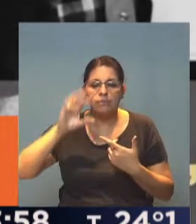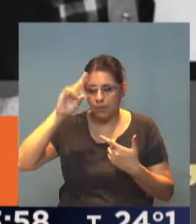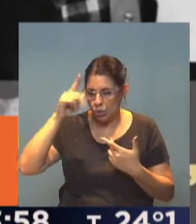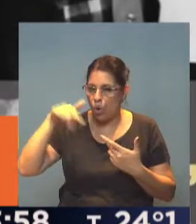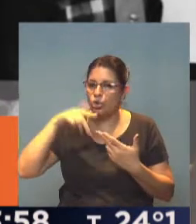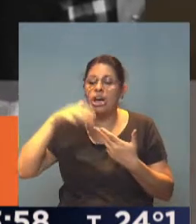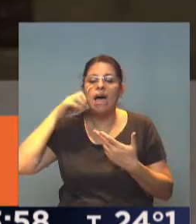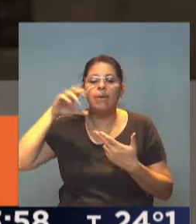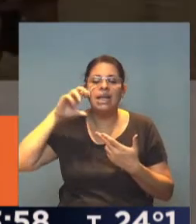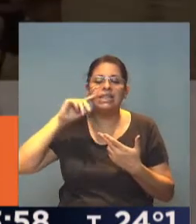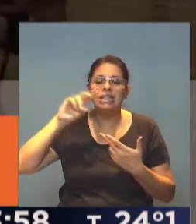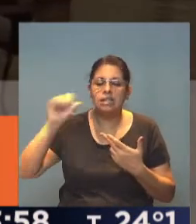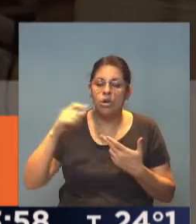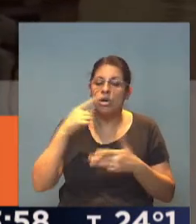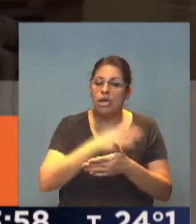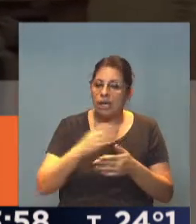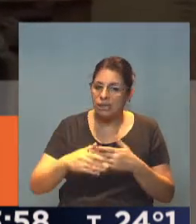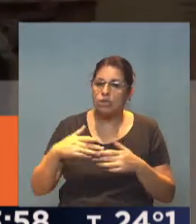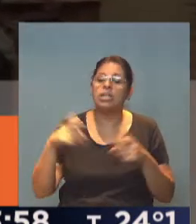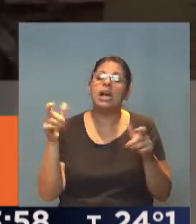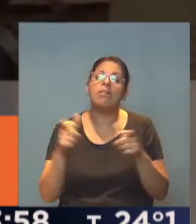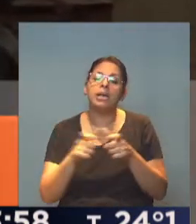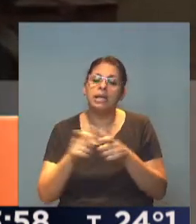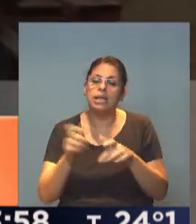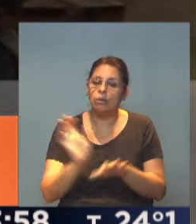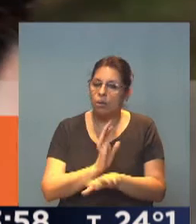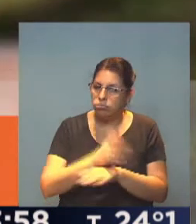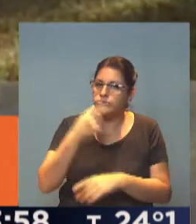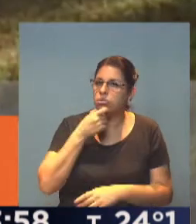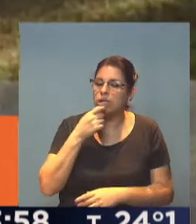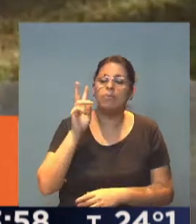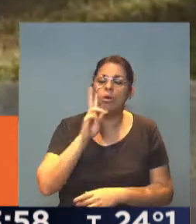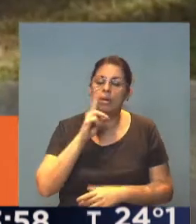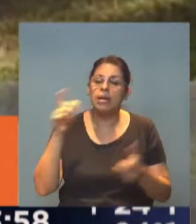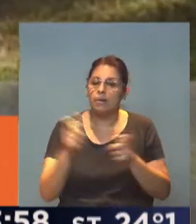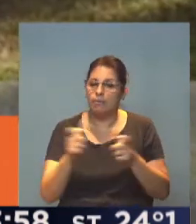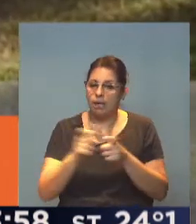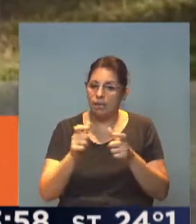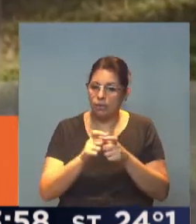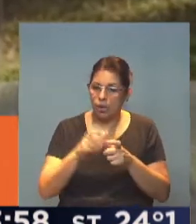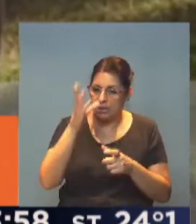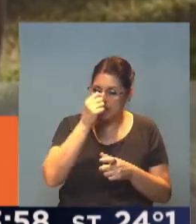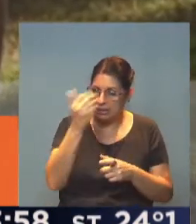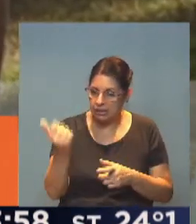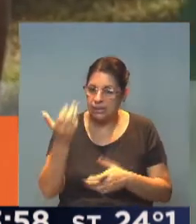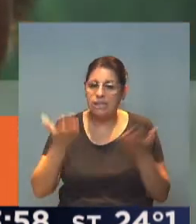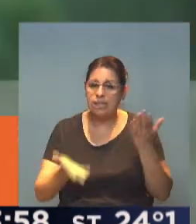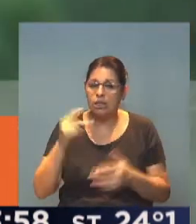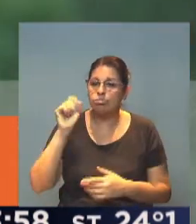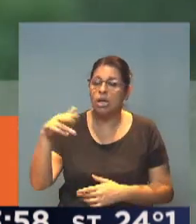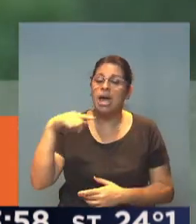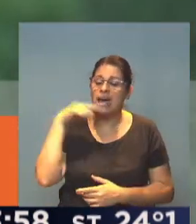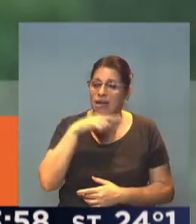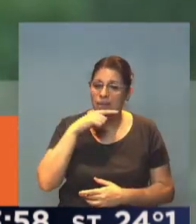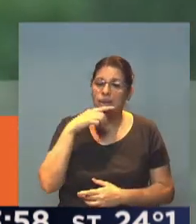María Aparicio. Hay categoría largometrajes donde, por ejemplo, se puede ver la película 66 Kinos de Alemania, La